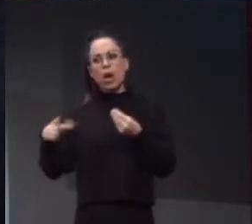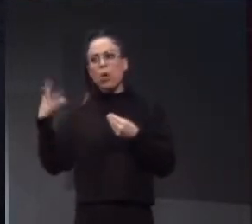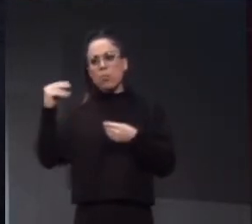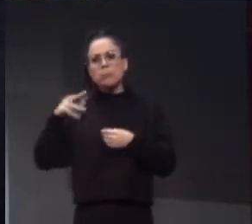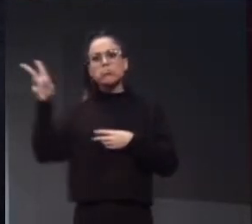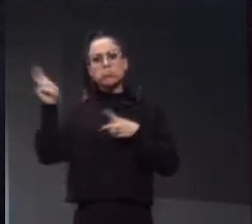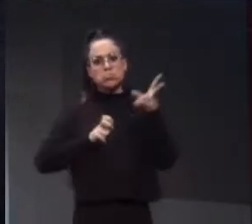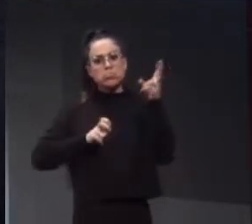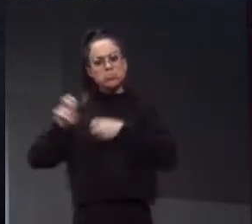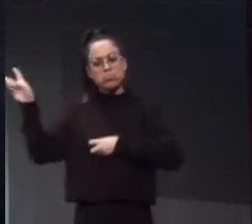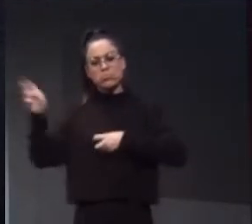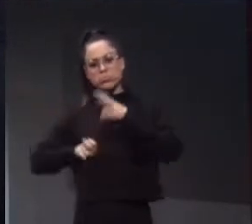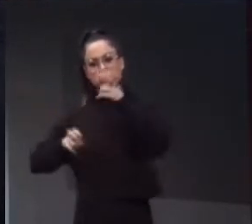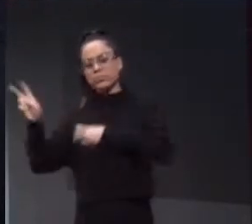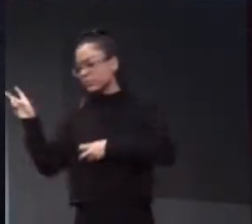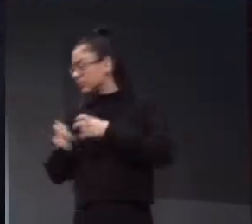joven